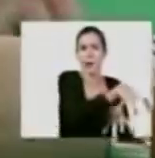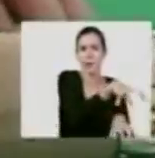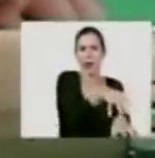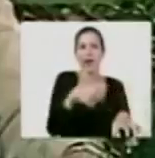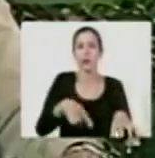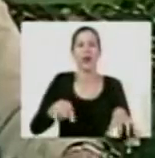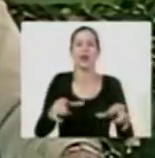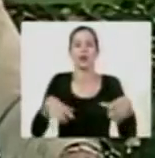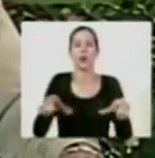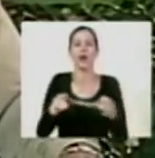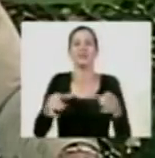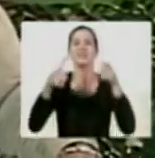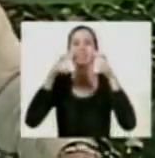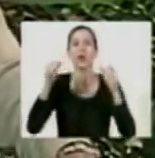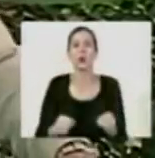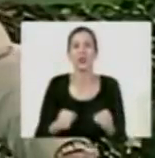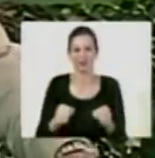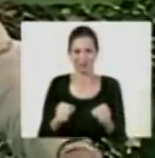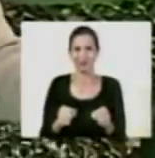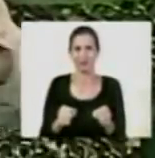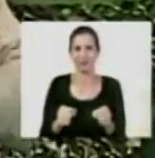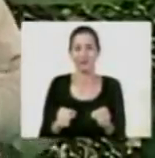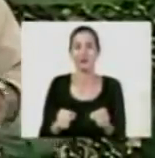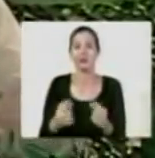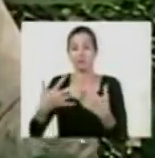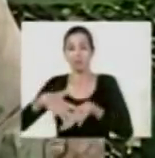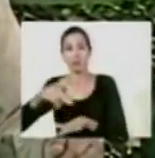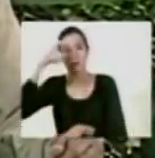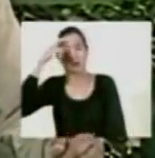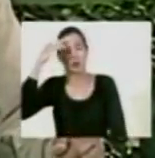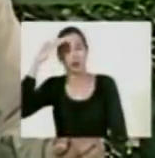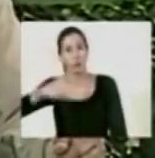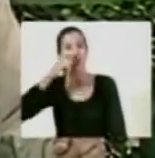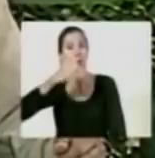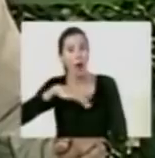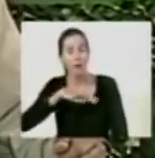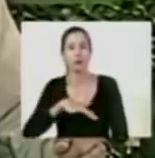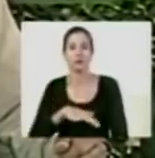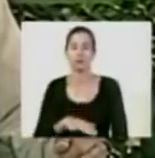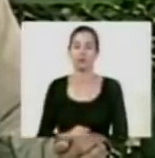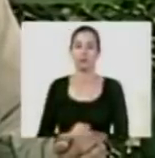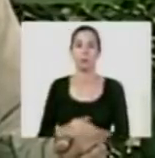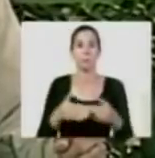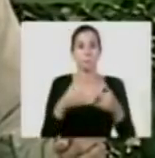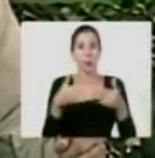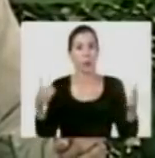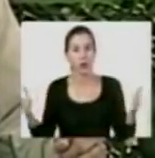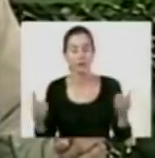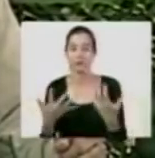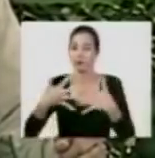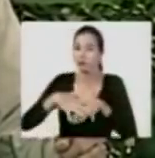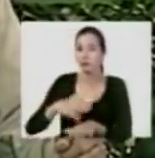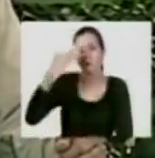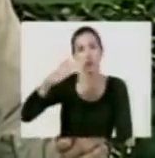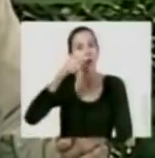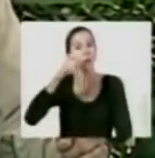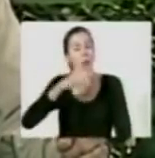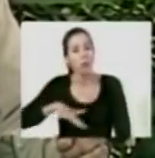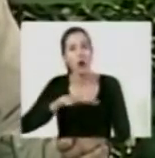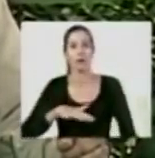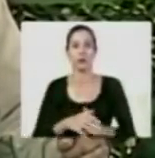paz, cívico-militares y policiales y populares. Unión cívico-militar-policial en la